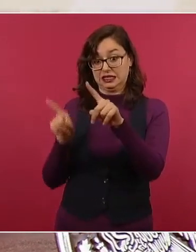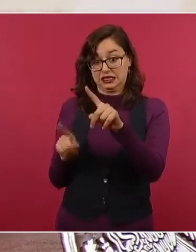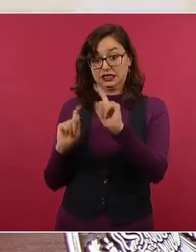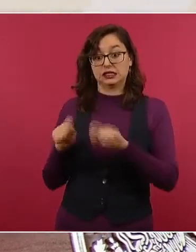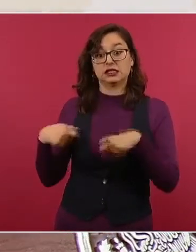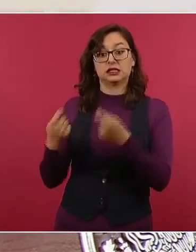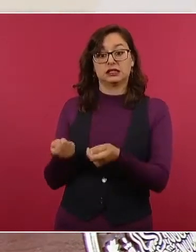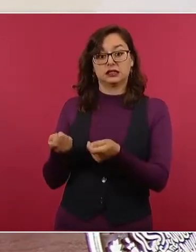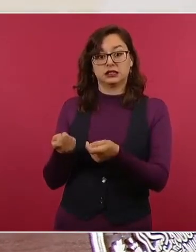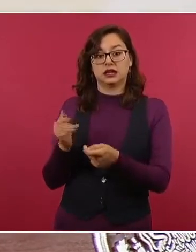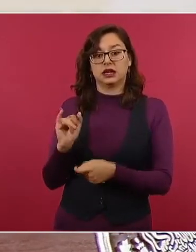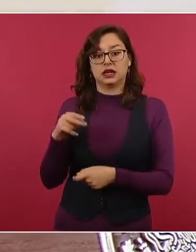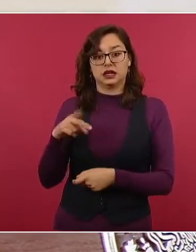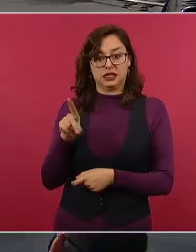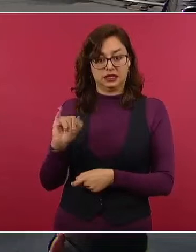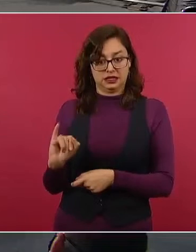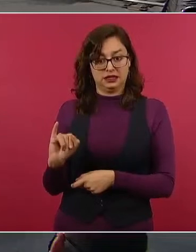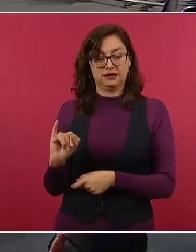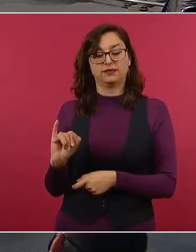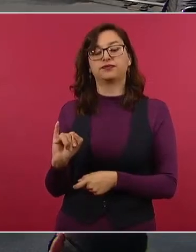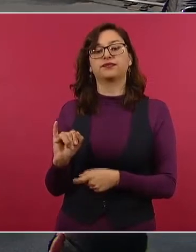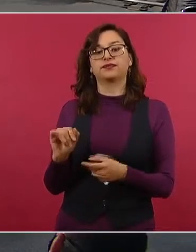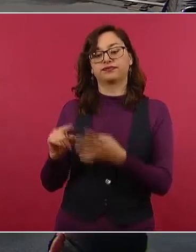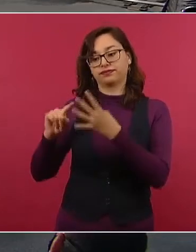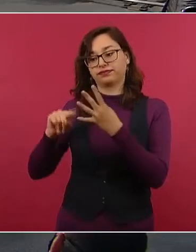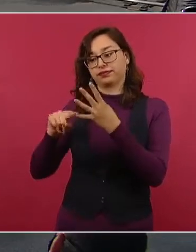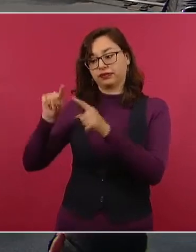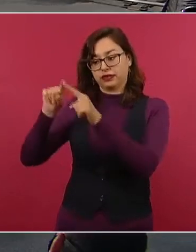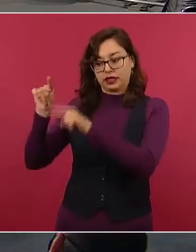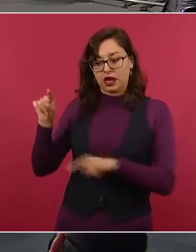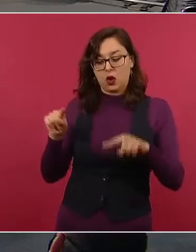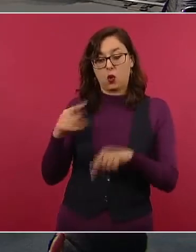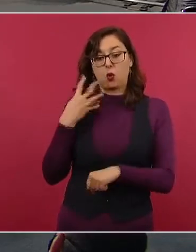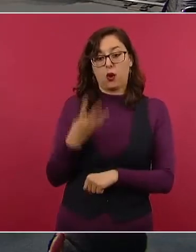que es Indy, y el tramo 4, que es Ica,